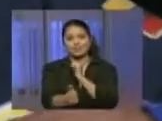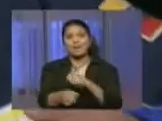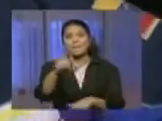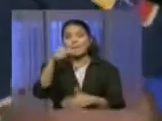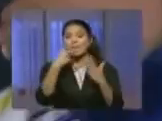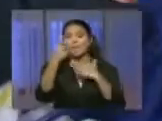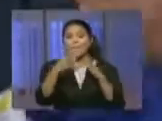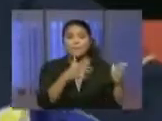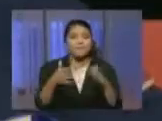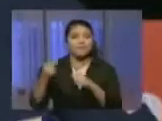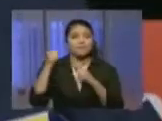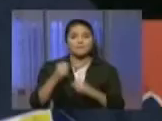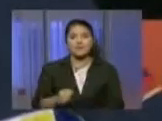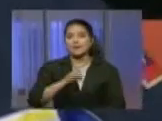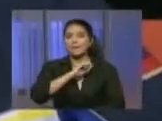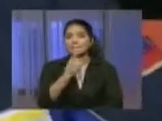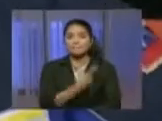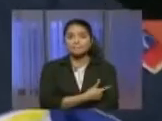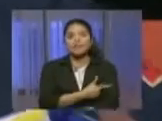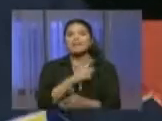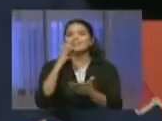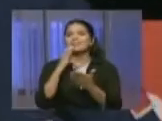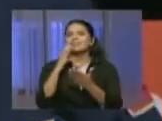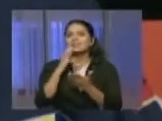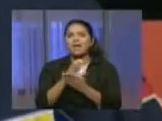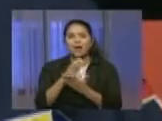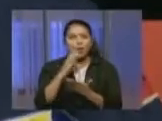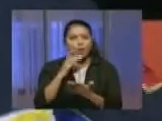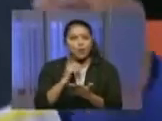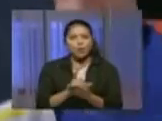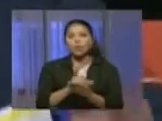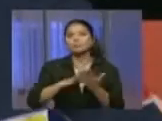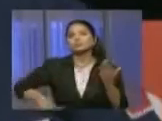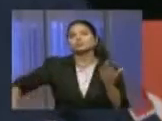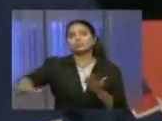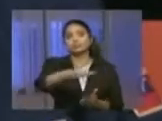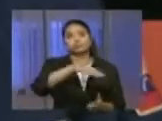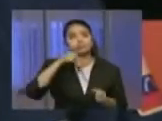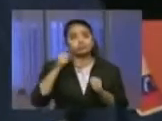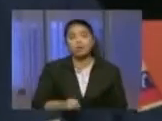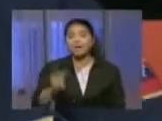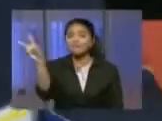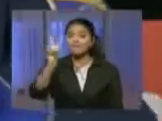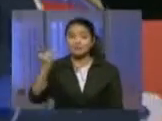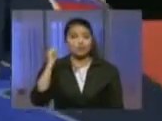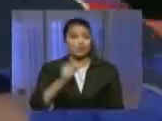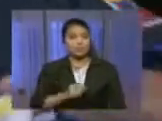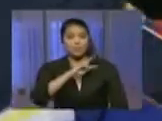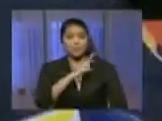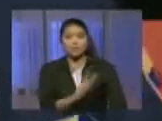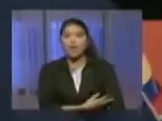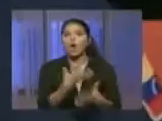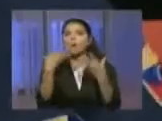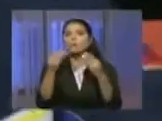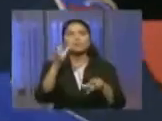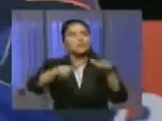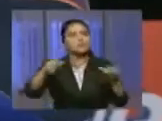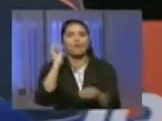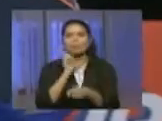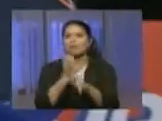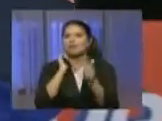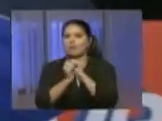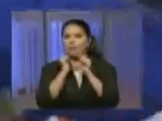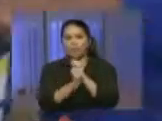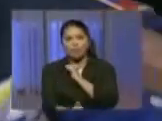plan agresivo de clu batiza de masificación del deporte la clave de la Venezuela potencia deportiva está en que mucha gente haga deporte y que